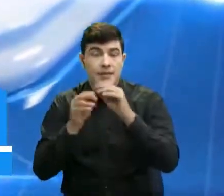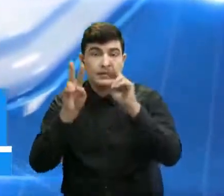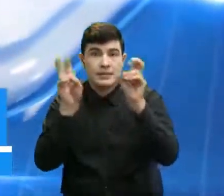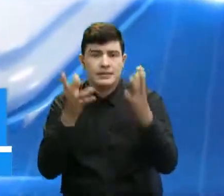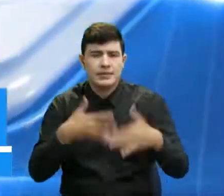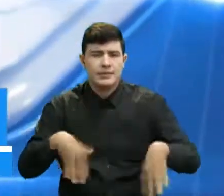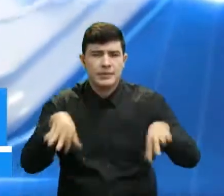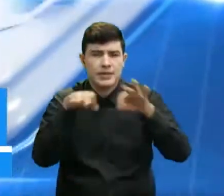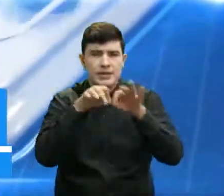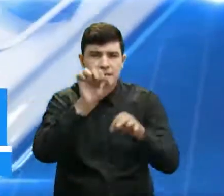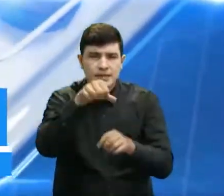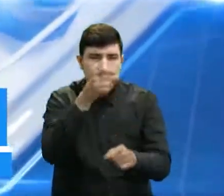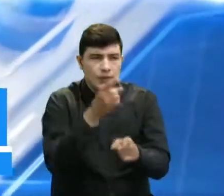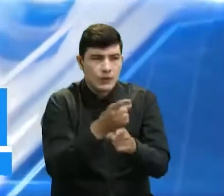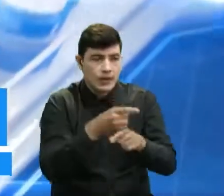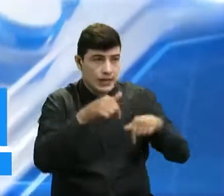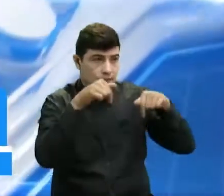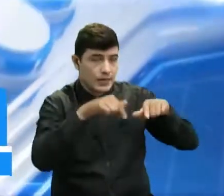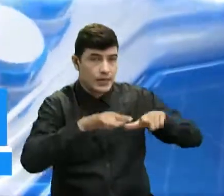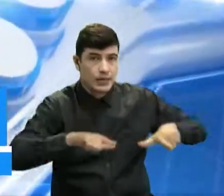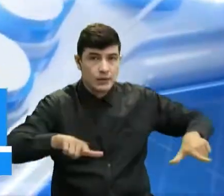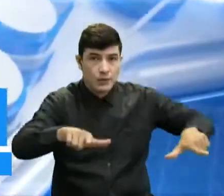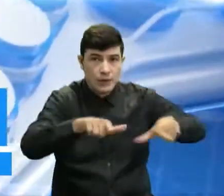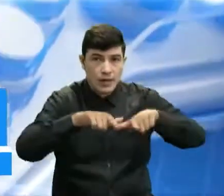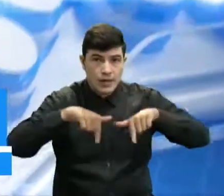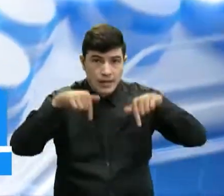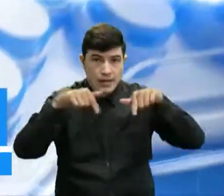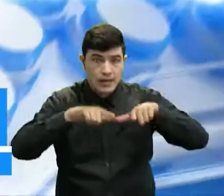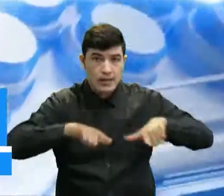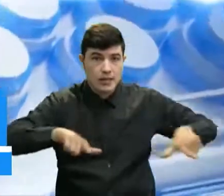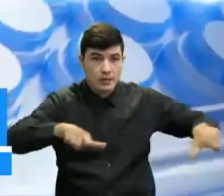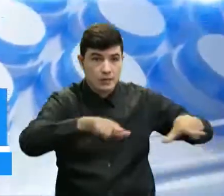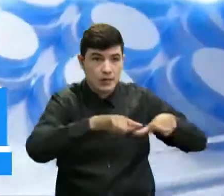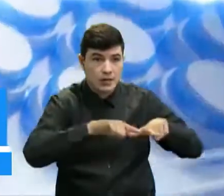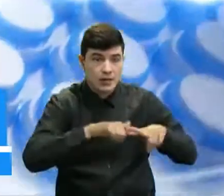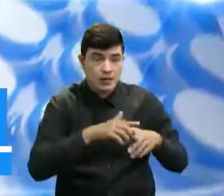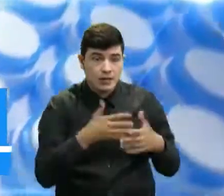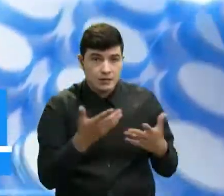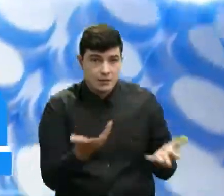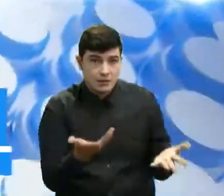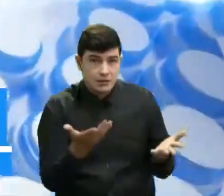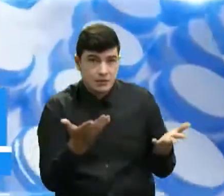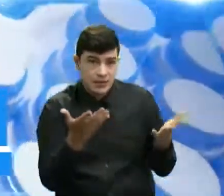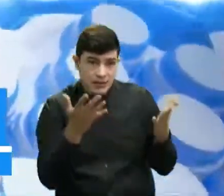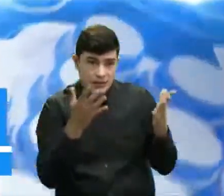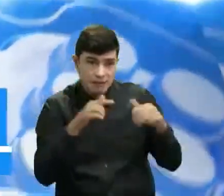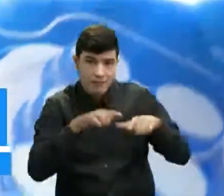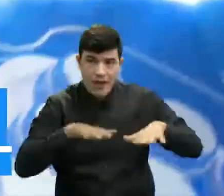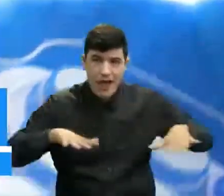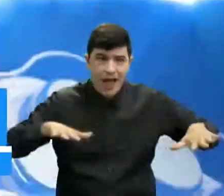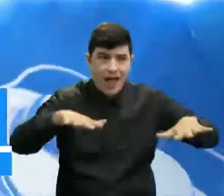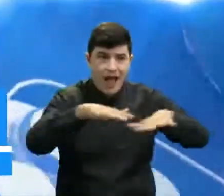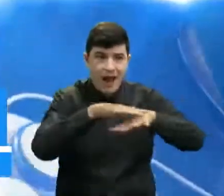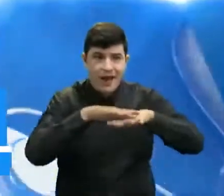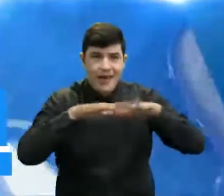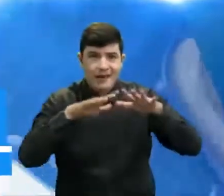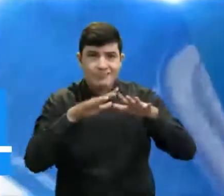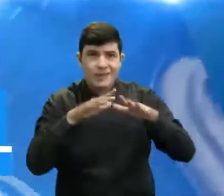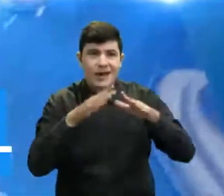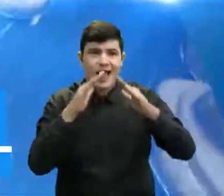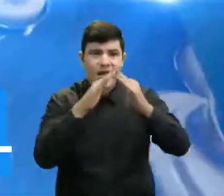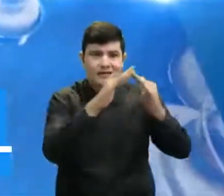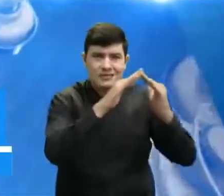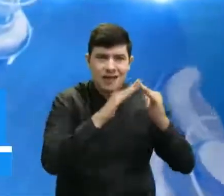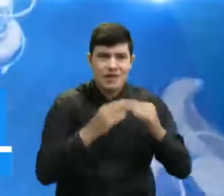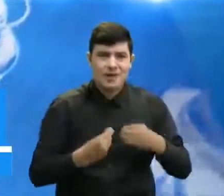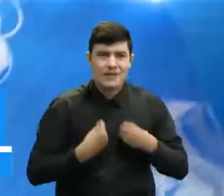televidentes, es que en el lugar donde nos encontramos no es tanto como para vivienda, sino que hay muchos negocios, se venden